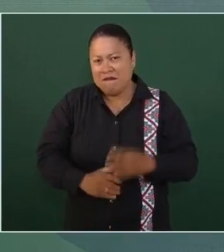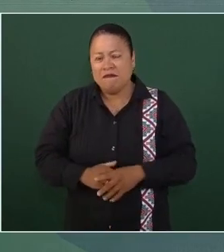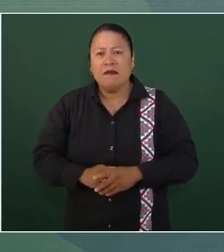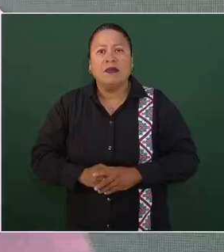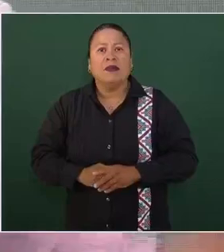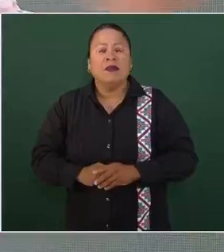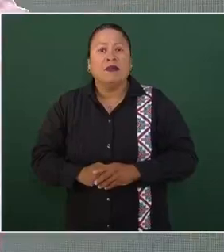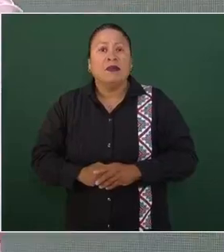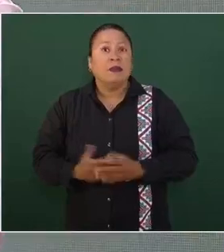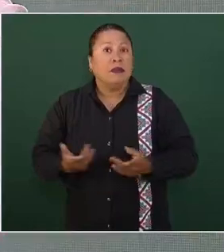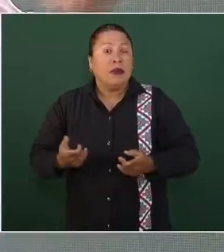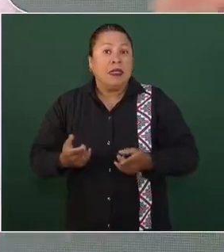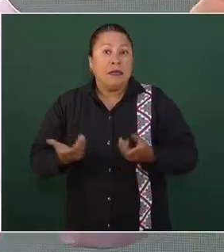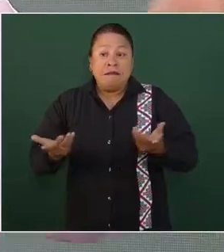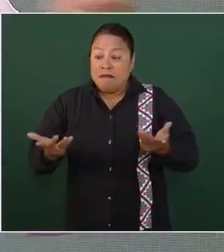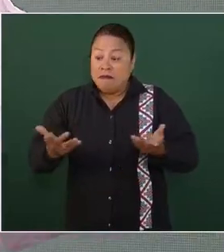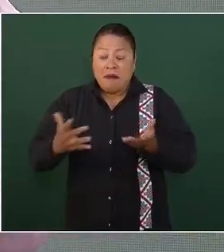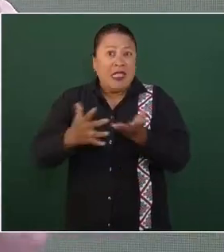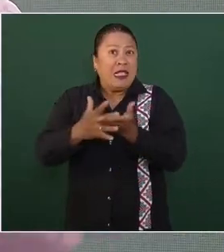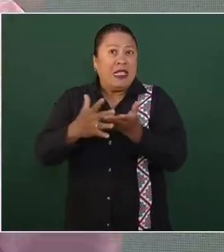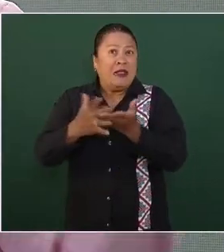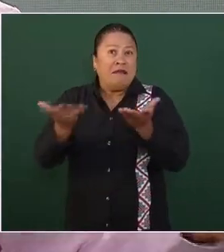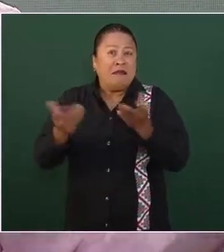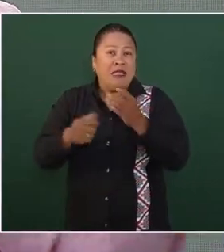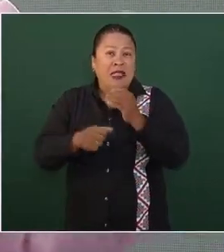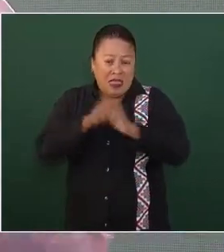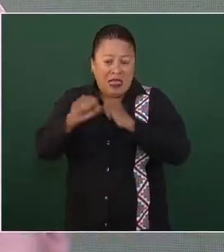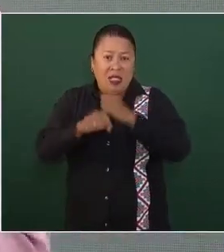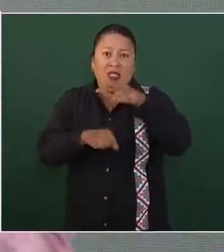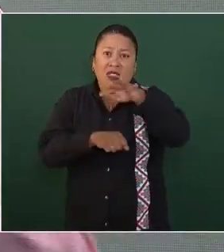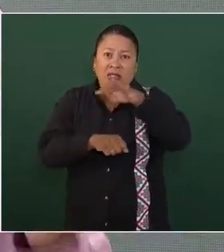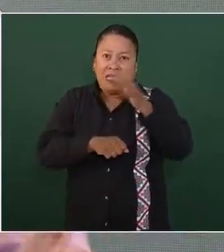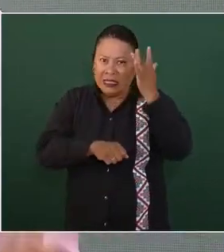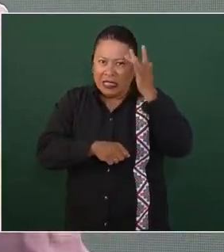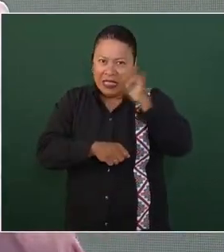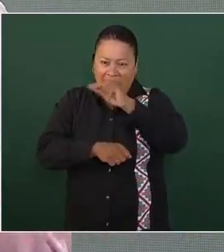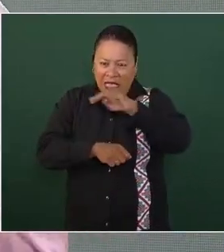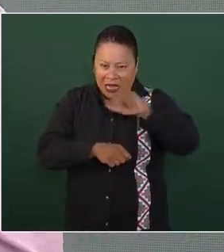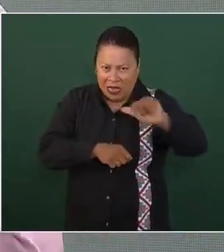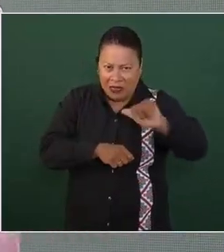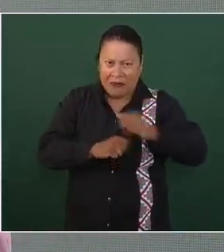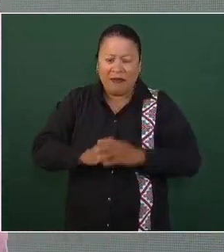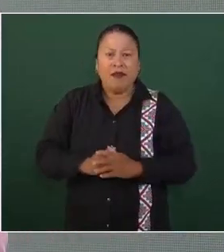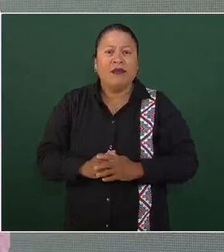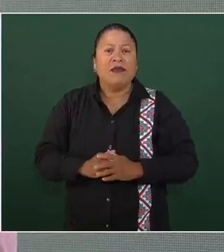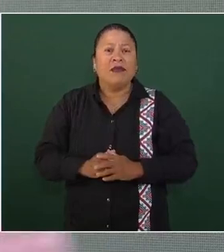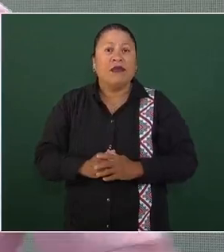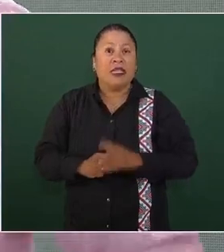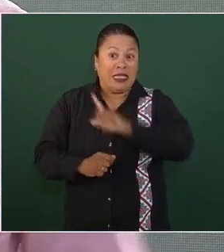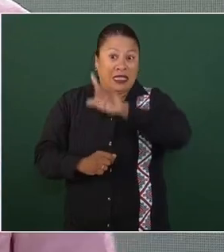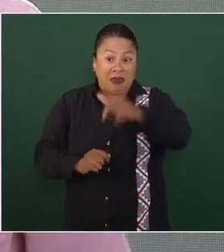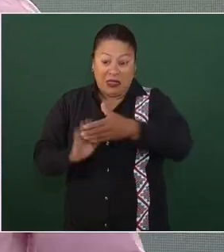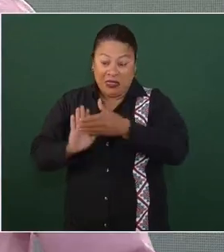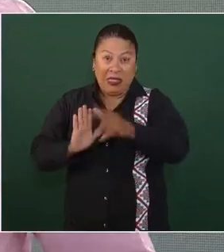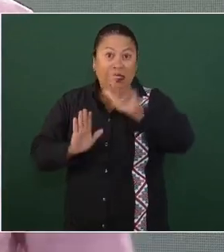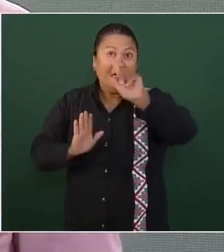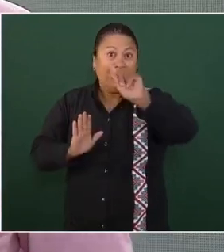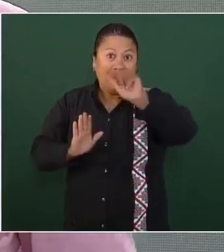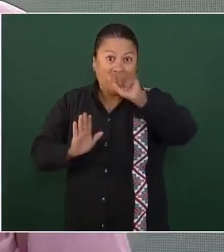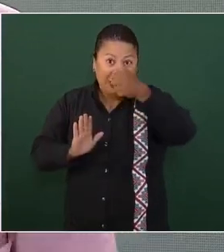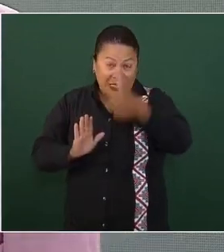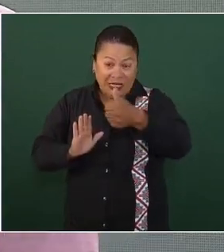la primera mitad del siglo 19 Santana y desde el 76